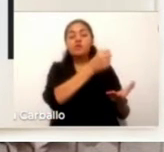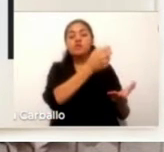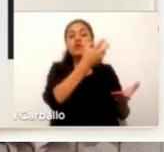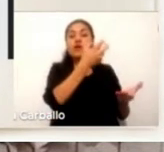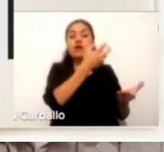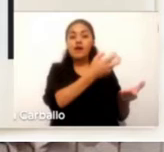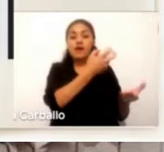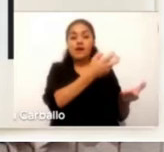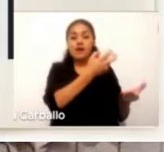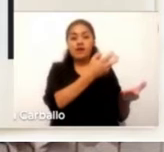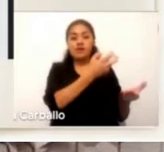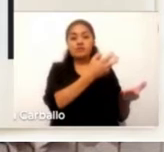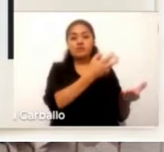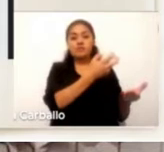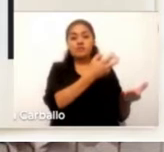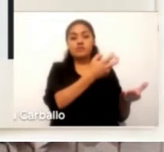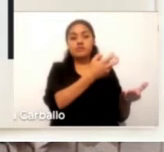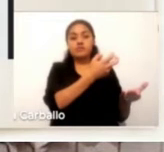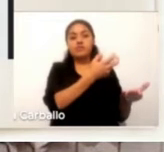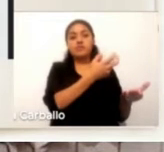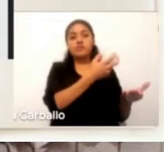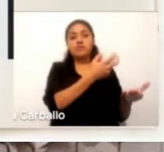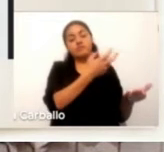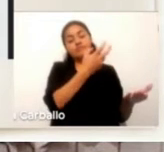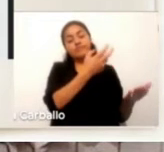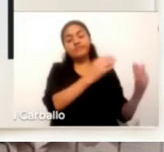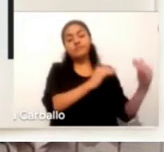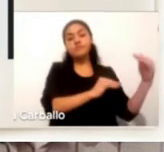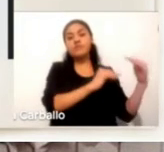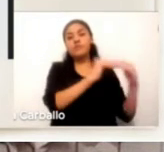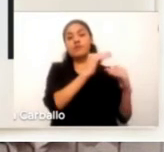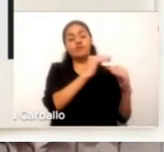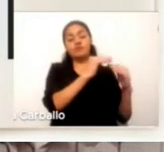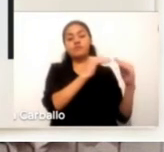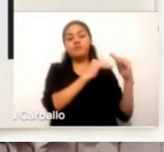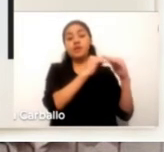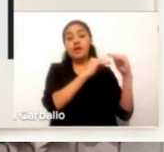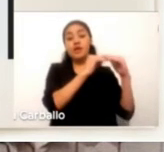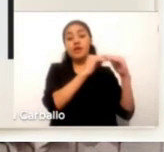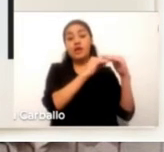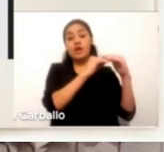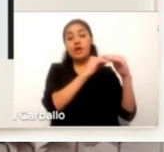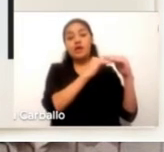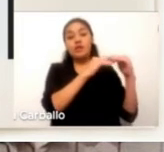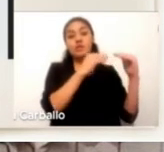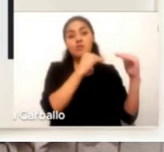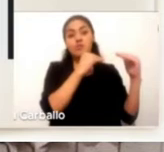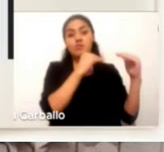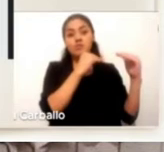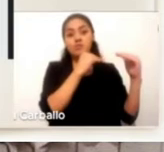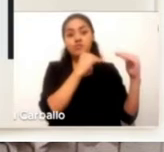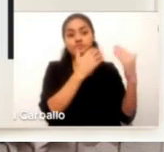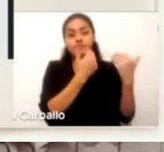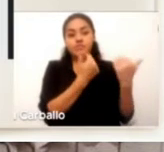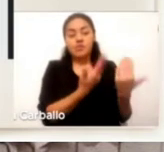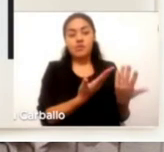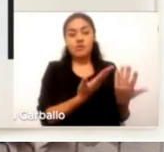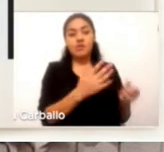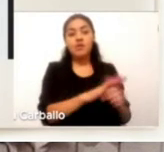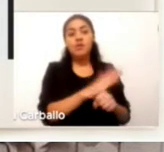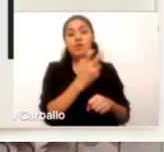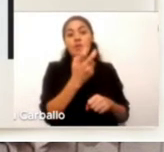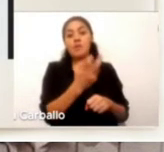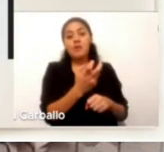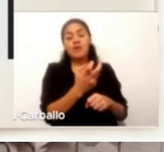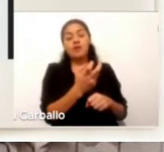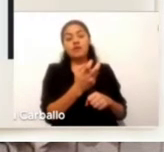rebase del tope de gastos de campaña, el cual, como quedó asentado en el proyecto, no existió, por lo que en consecuencia tampoco es